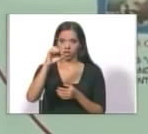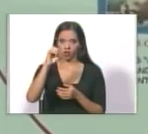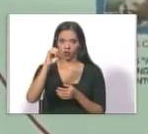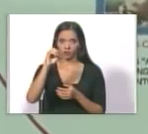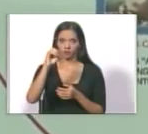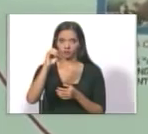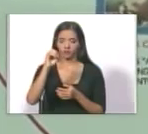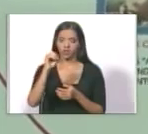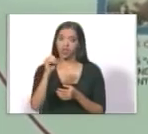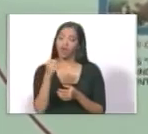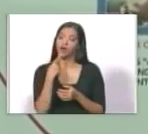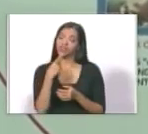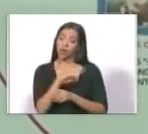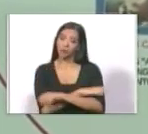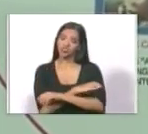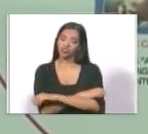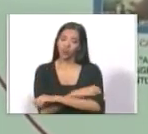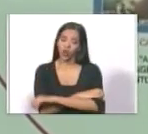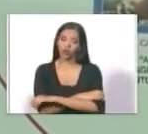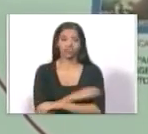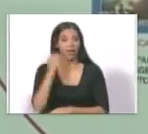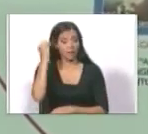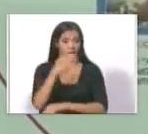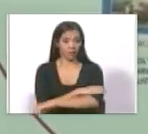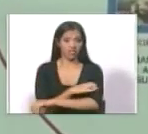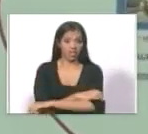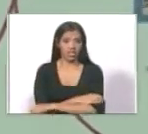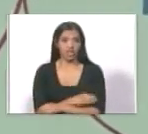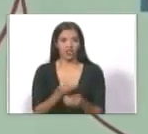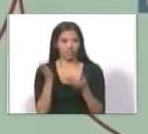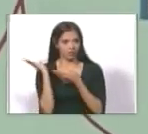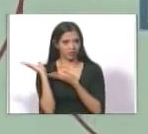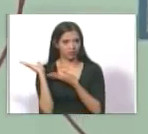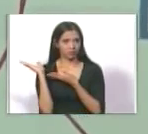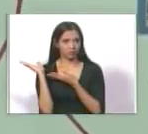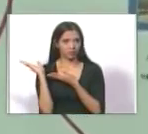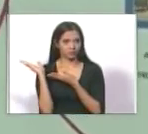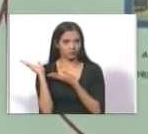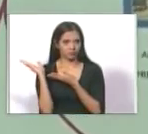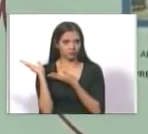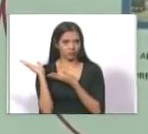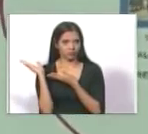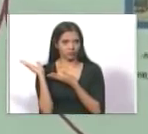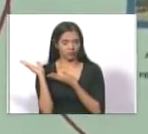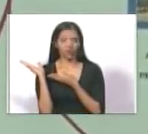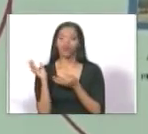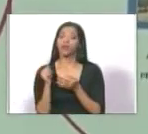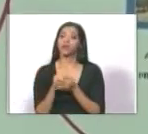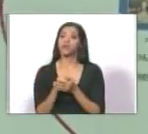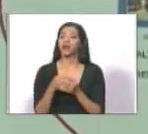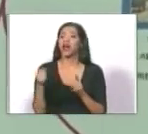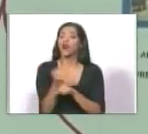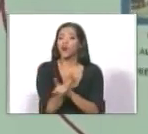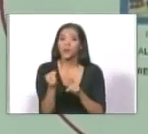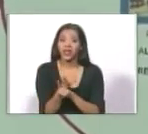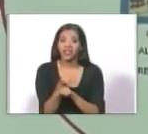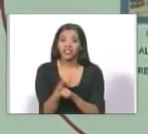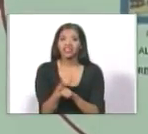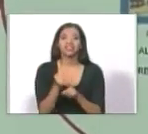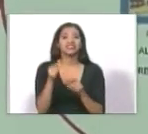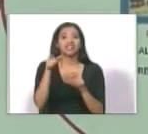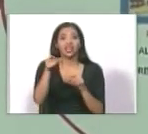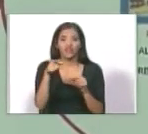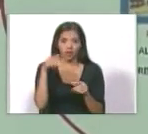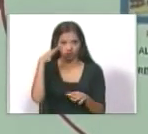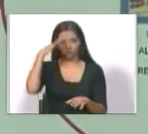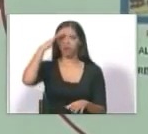a la oposición, si la oposición cuenta con Antonio Rivero, para dar un golpe se les va a desmayar